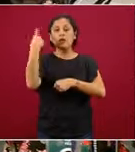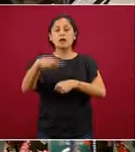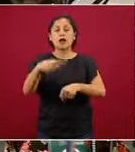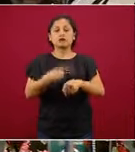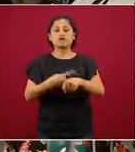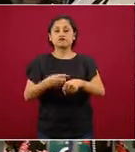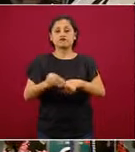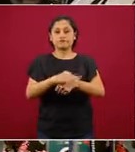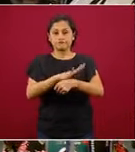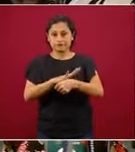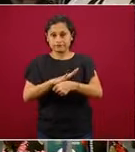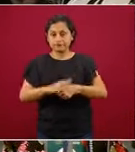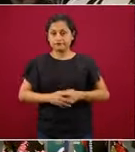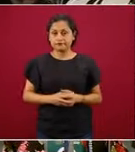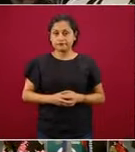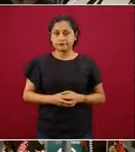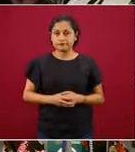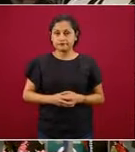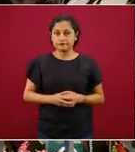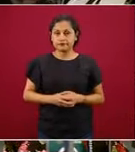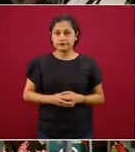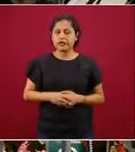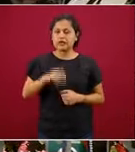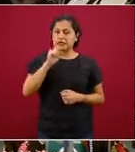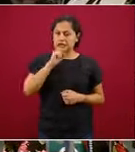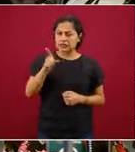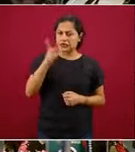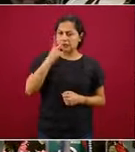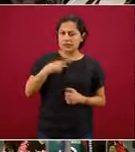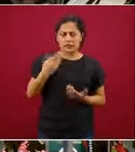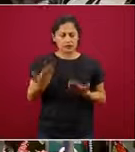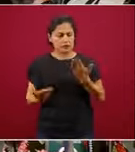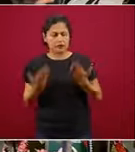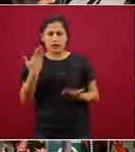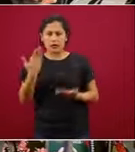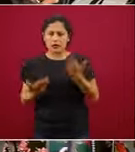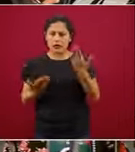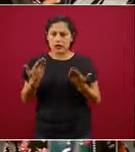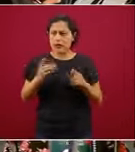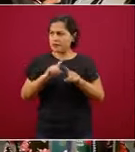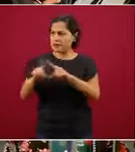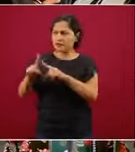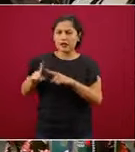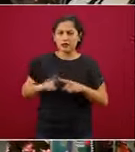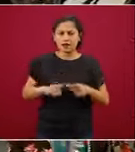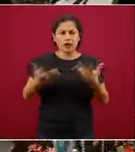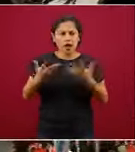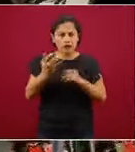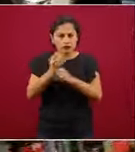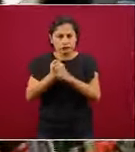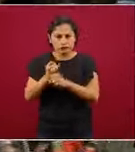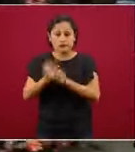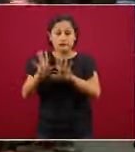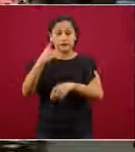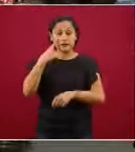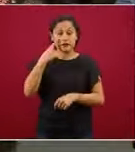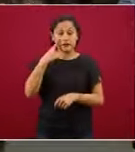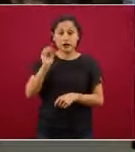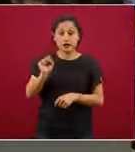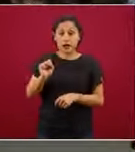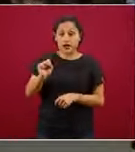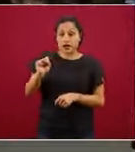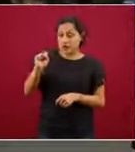COVID, y los comparativos que se están haciendo, ¿no? en medios. El fin de semana se supera